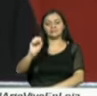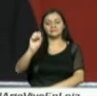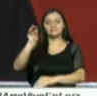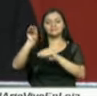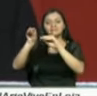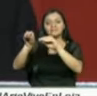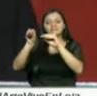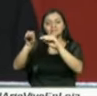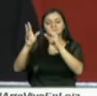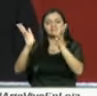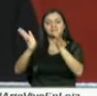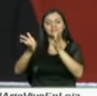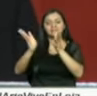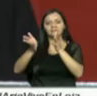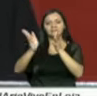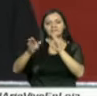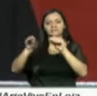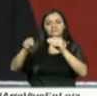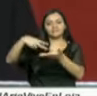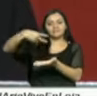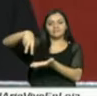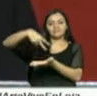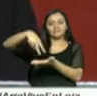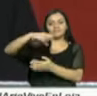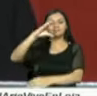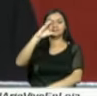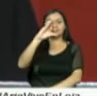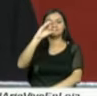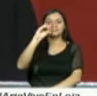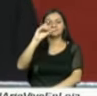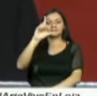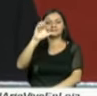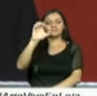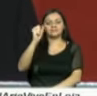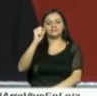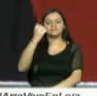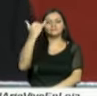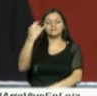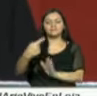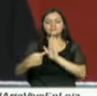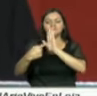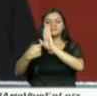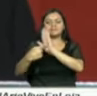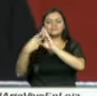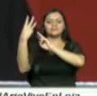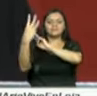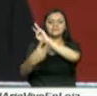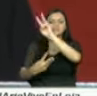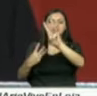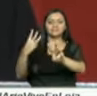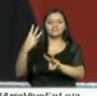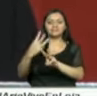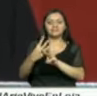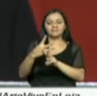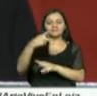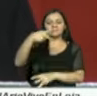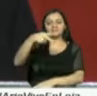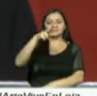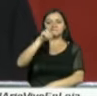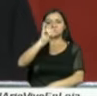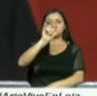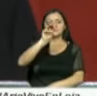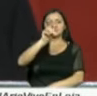maestro Jorge Alcoleas, tenemos el estreno mundial de La Consagración de la